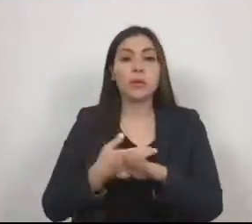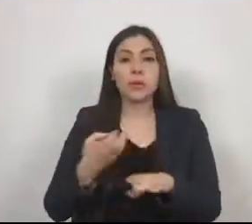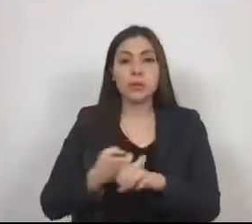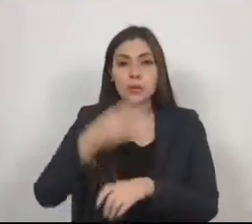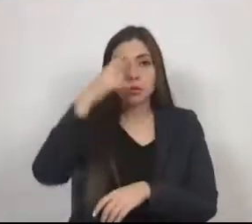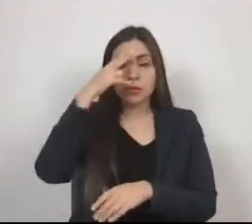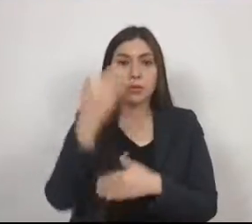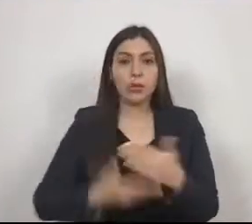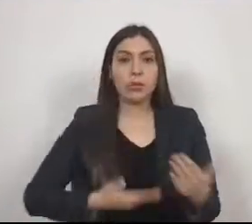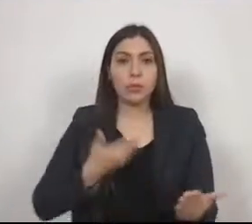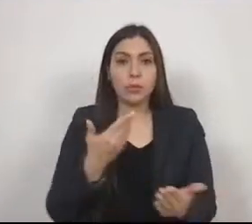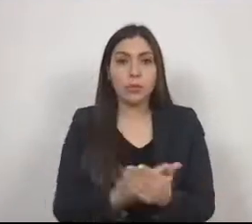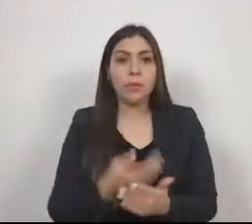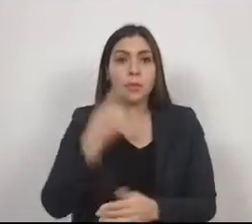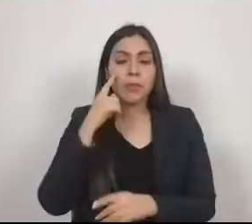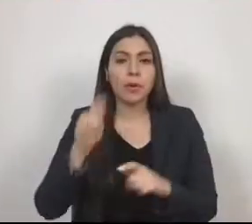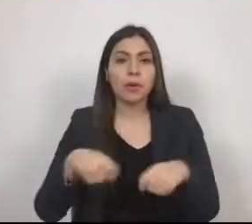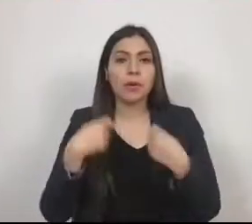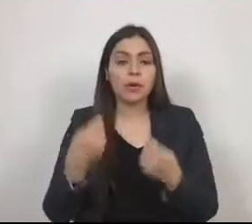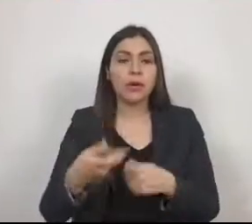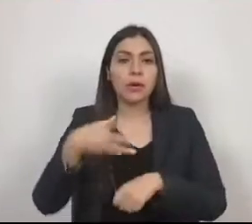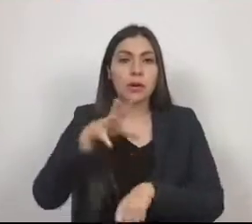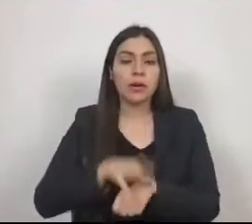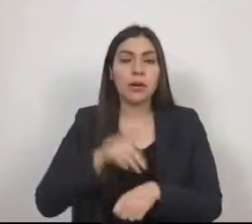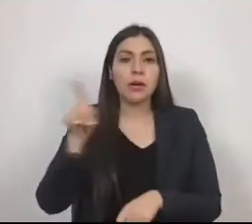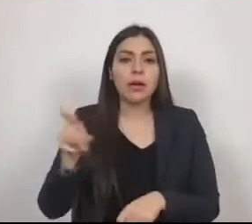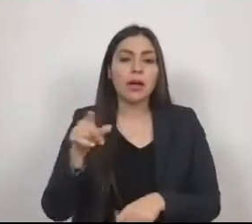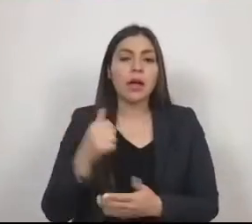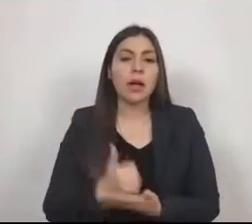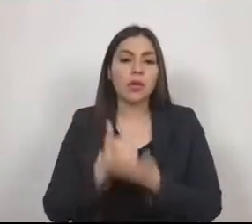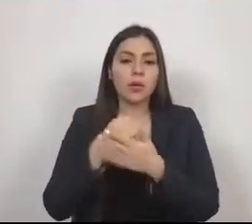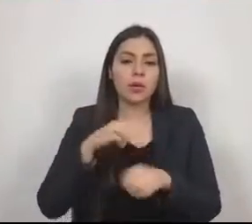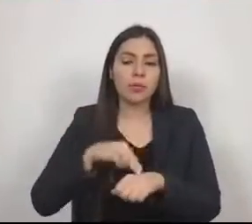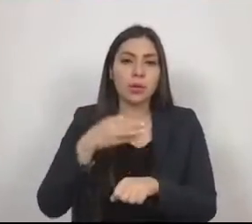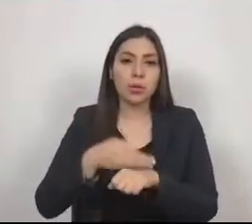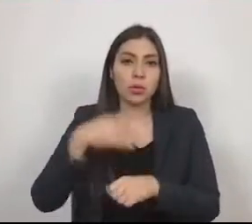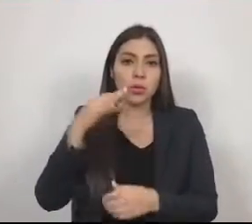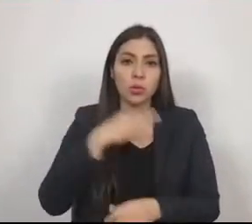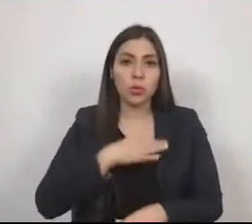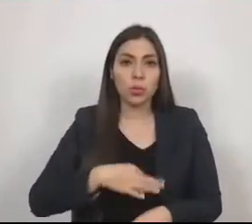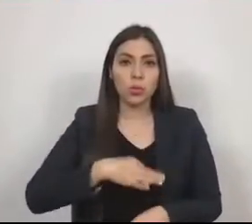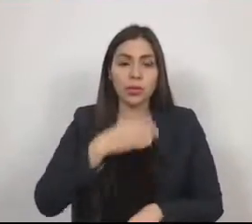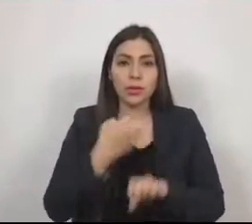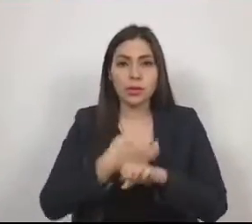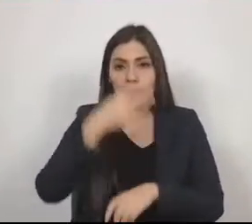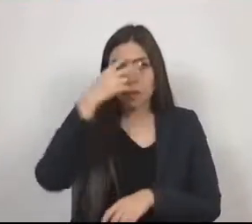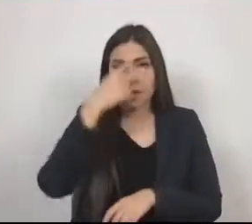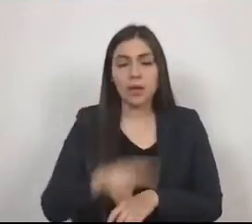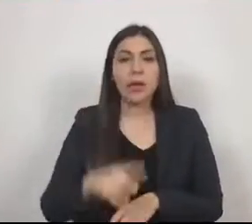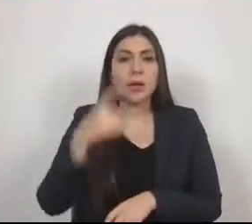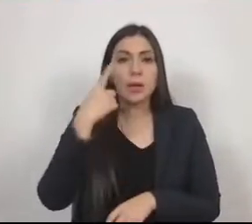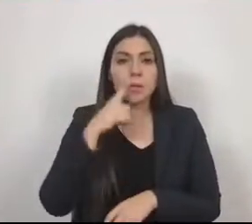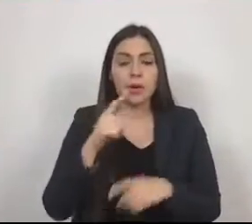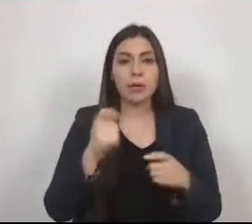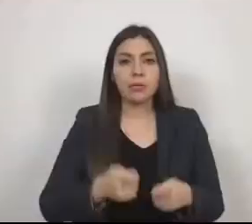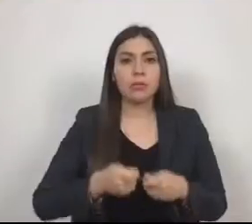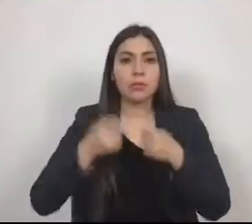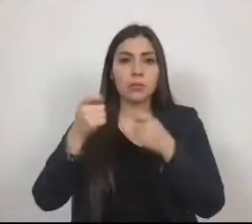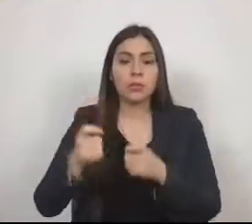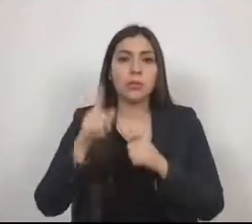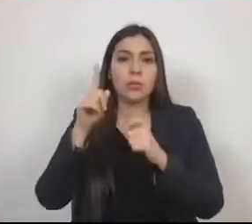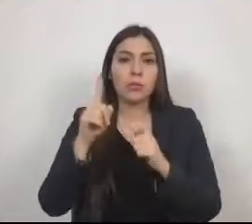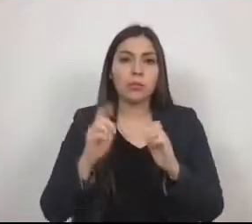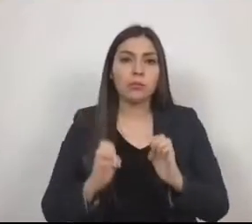decreto por el que se autoriza al Honorable Ayuntamiento de Toluca, Estado de México, a desincorporar y enajenar un inmueble de